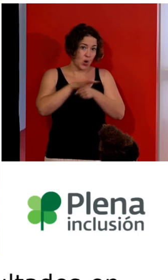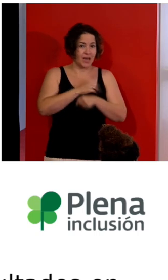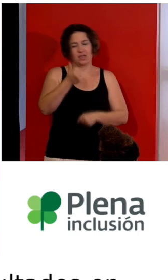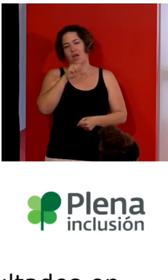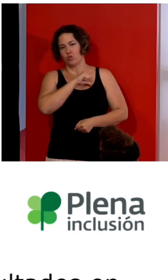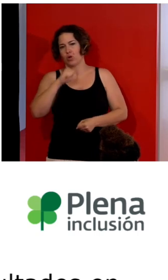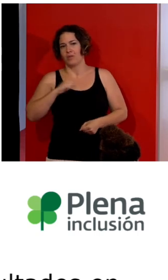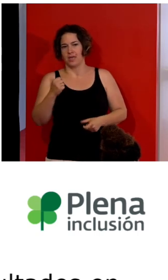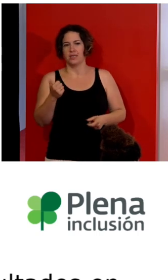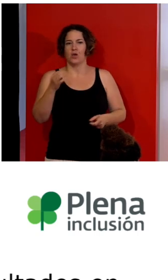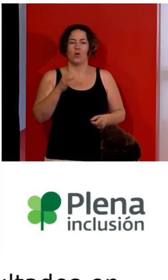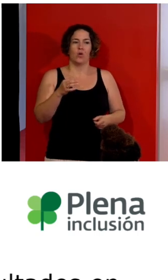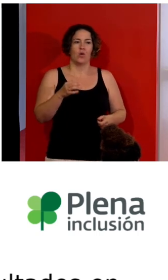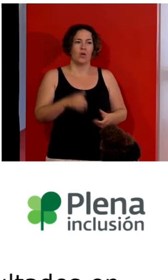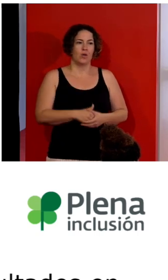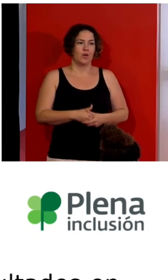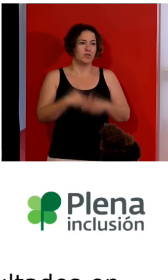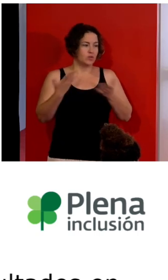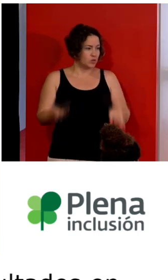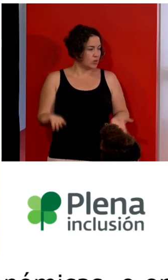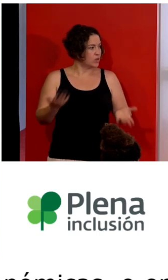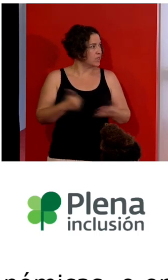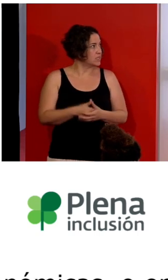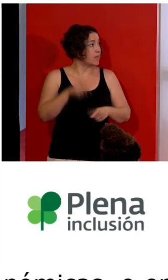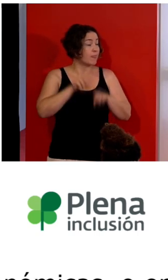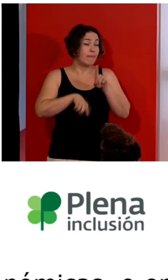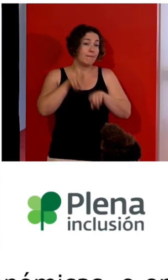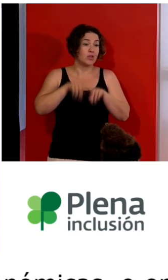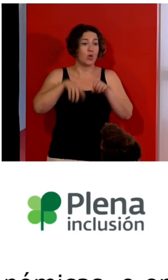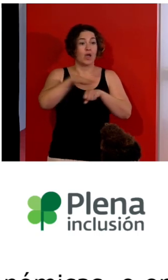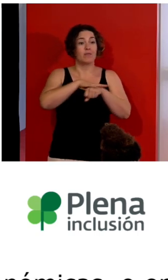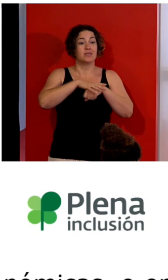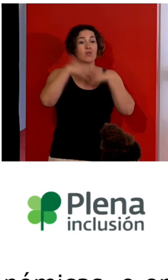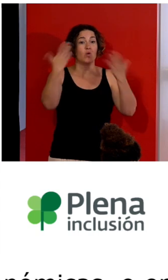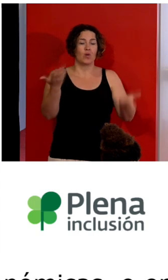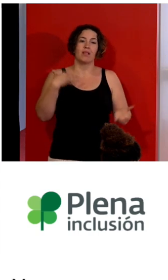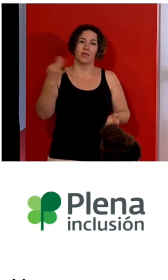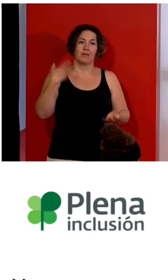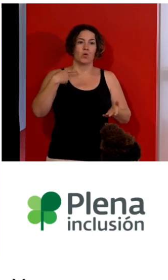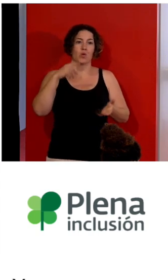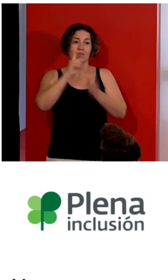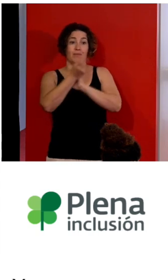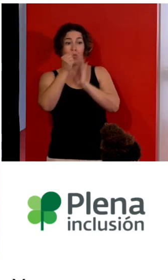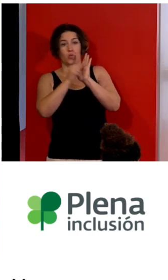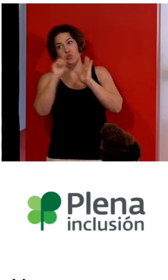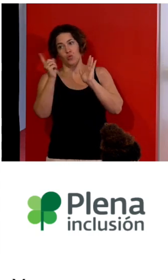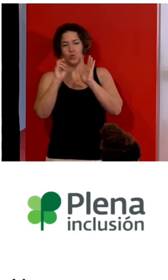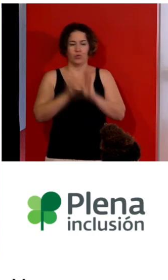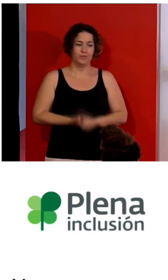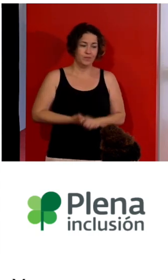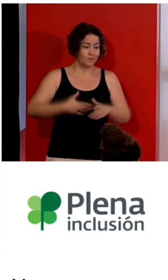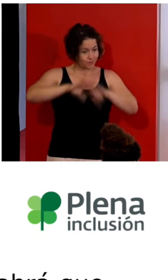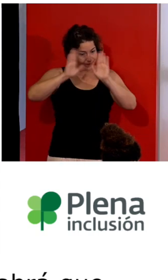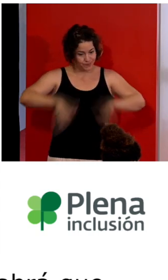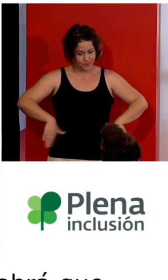o la Administración General del Estado, y por lo tanto, dependiendo de la administración, habrá que influir en un punto o en otro. Y por